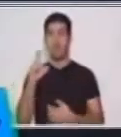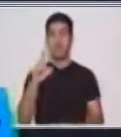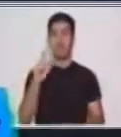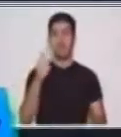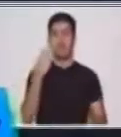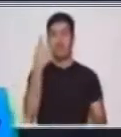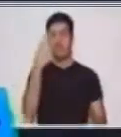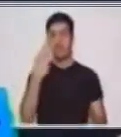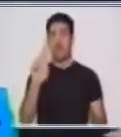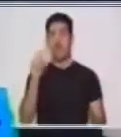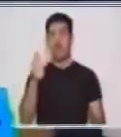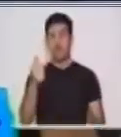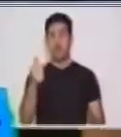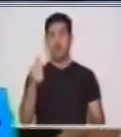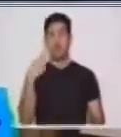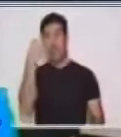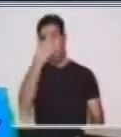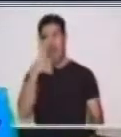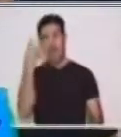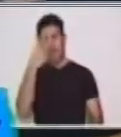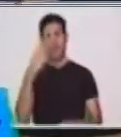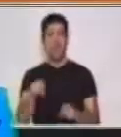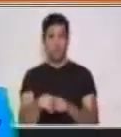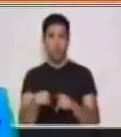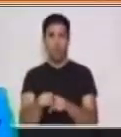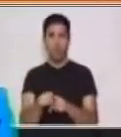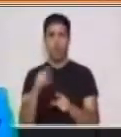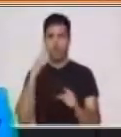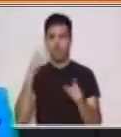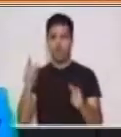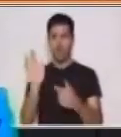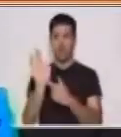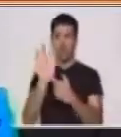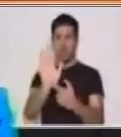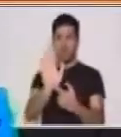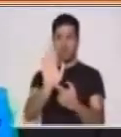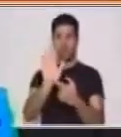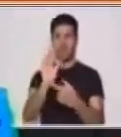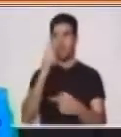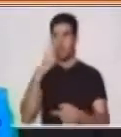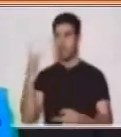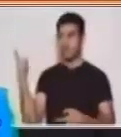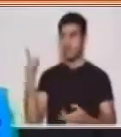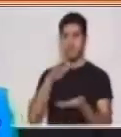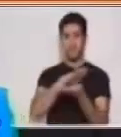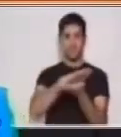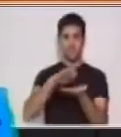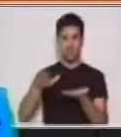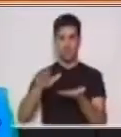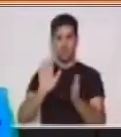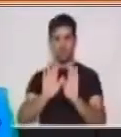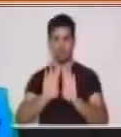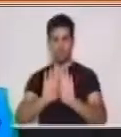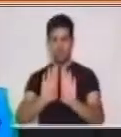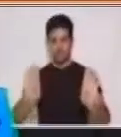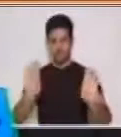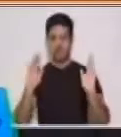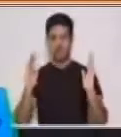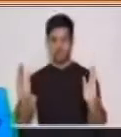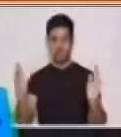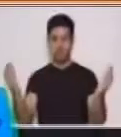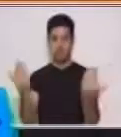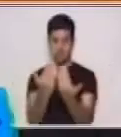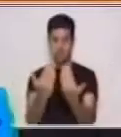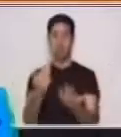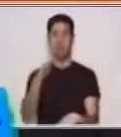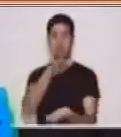laterales. Cada una de las caras que están acá alrededor son caras laterales. Y estas de acá arriba